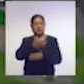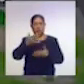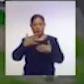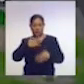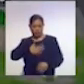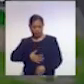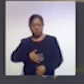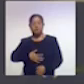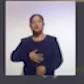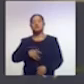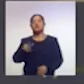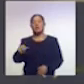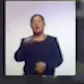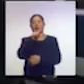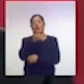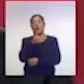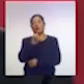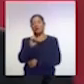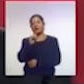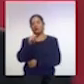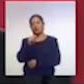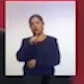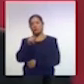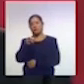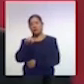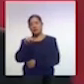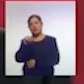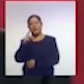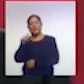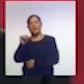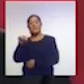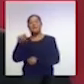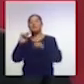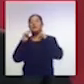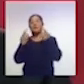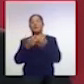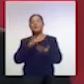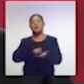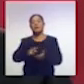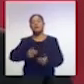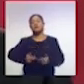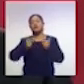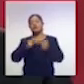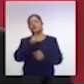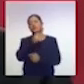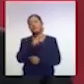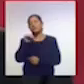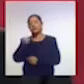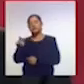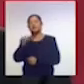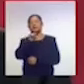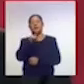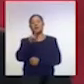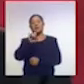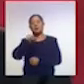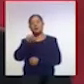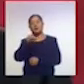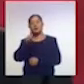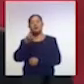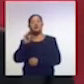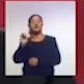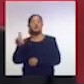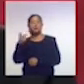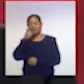En la octava reunión ordinaria de dicha comisión, presidida por el subsecretario de Derechos Humanos, Población y Migración, Alejandro Encinas, se informó